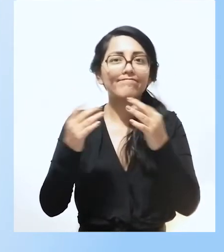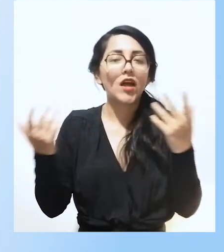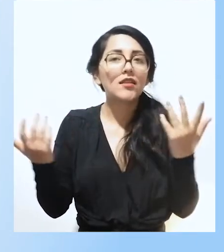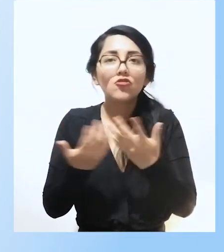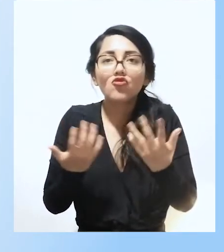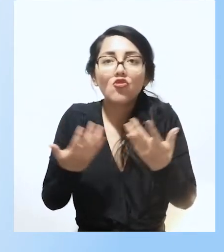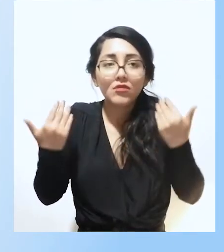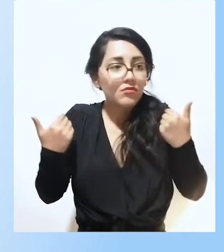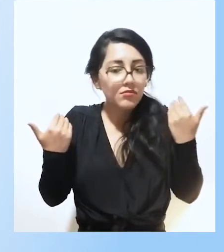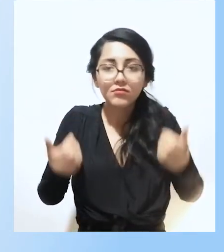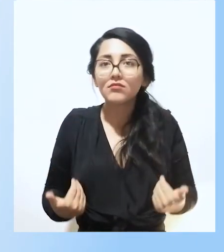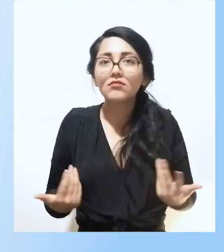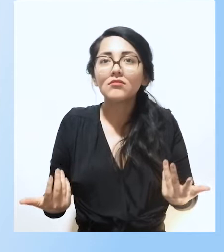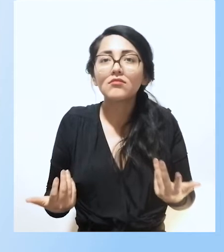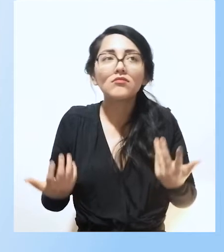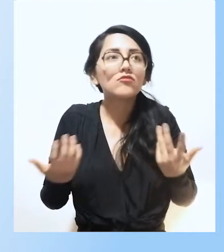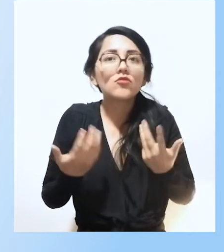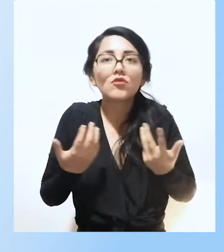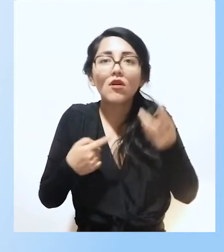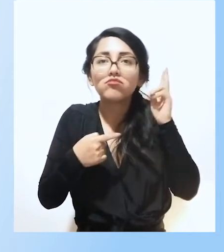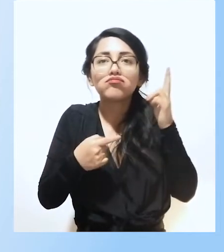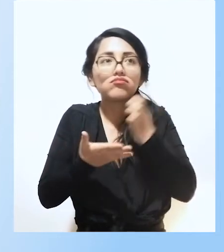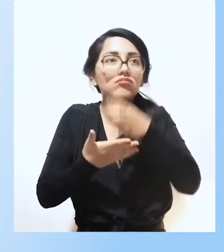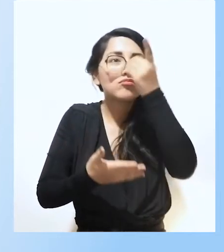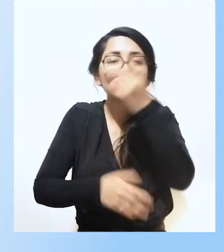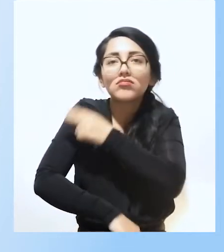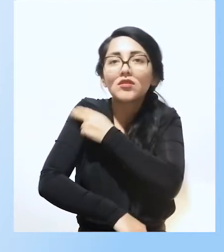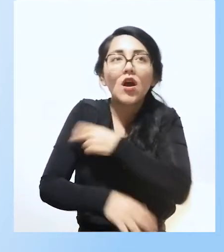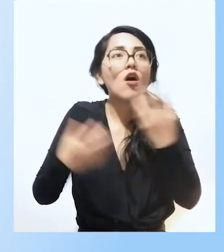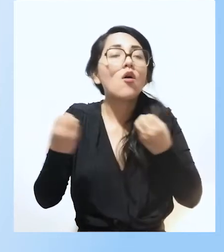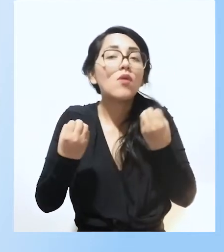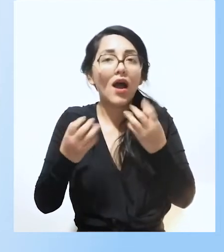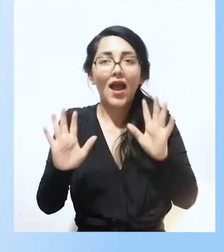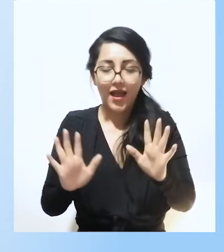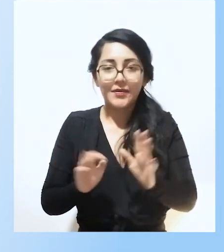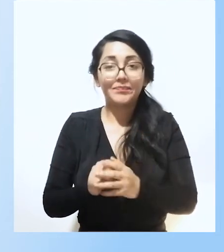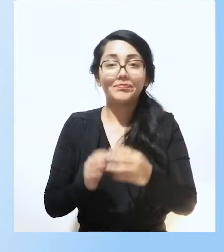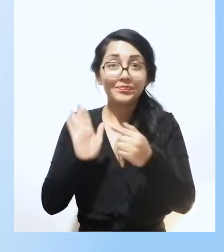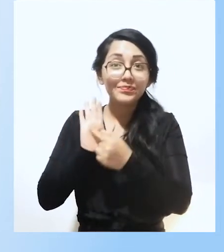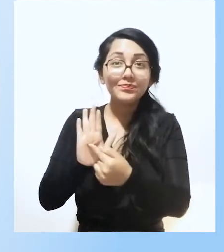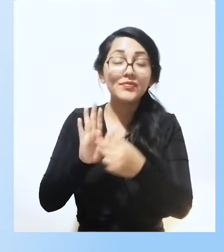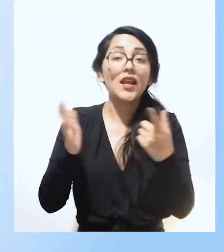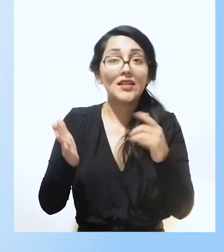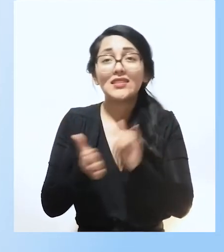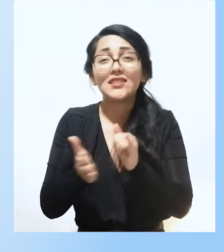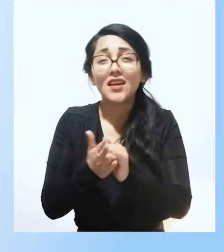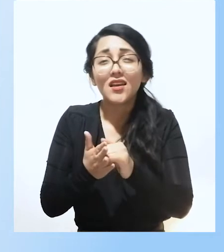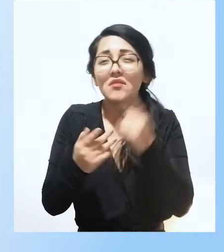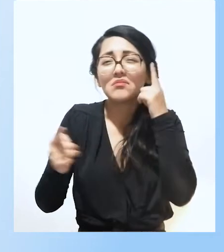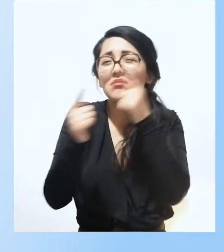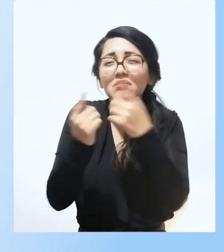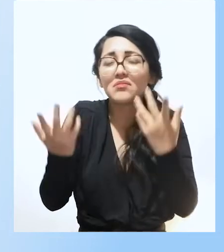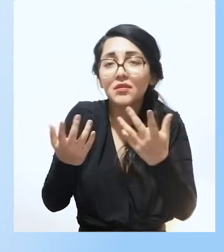venimos, partimos de que la pedagogía hospitalaria, tal y como se titula mi presentación, es garante de los derechos, y